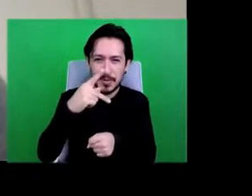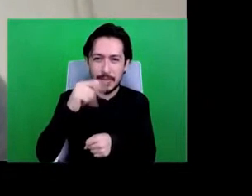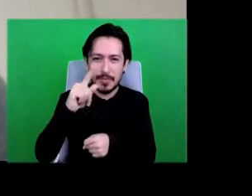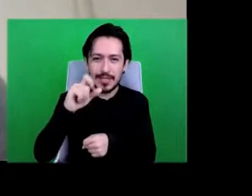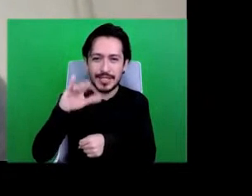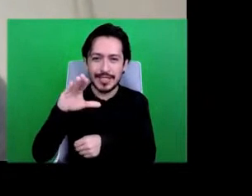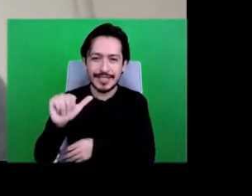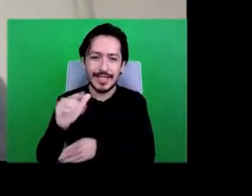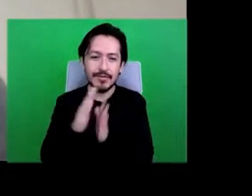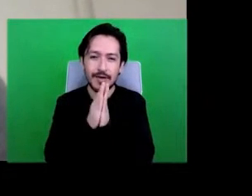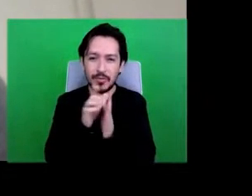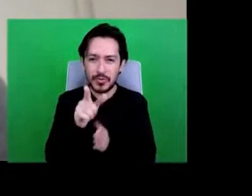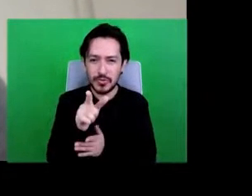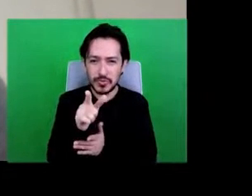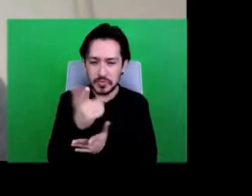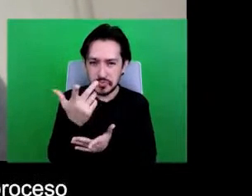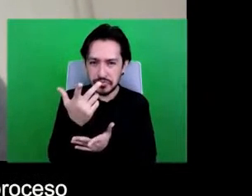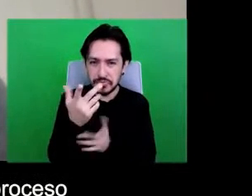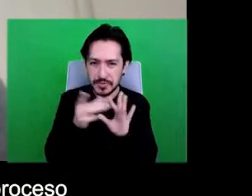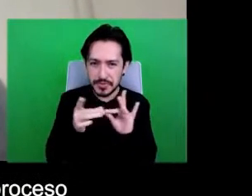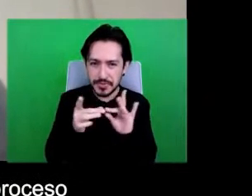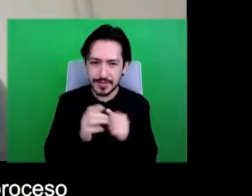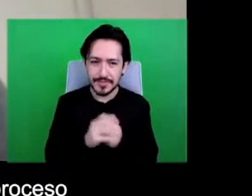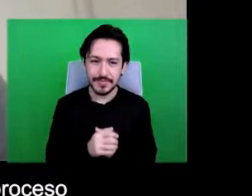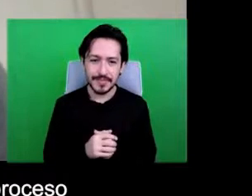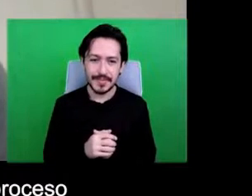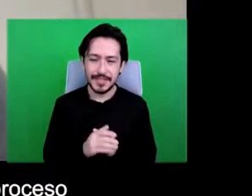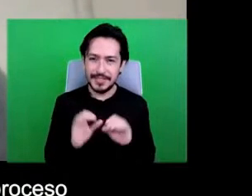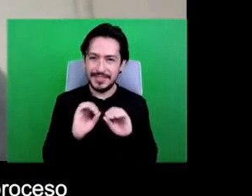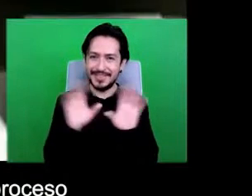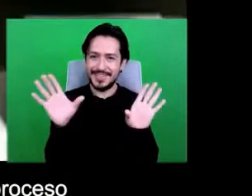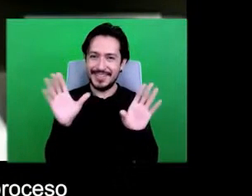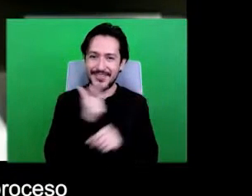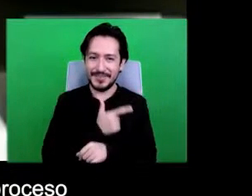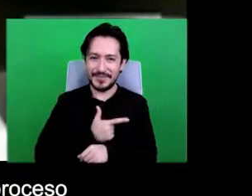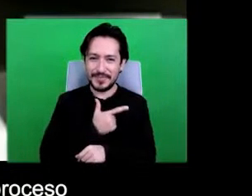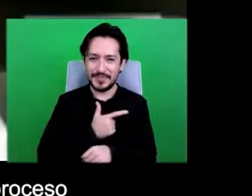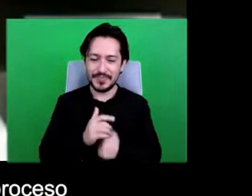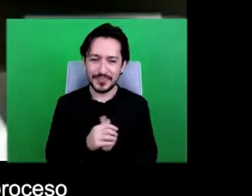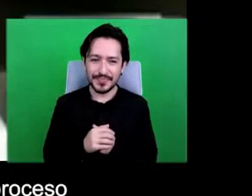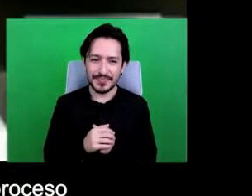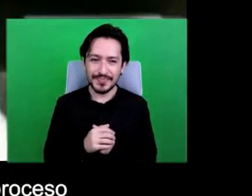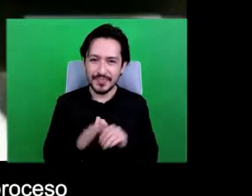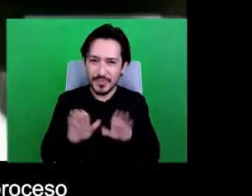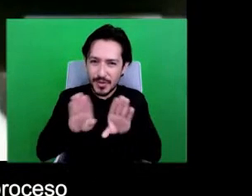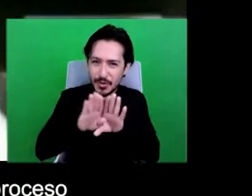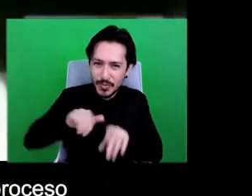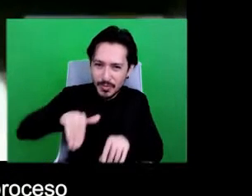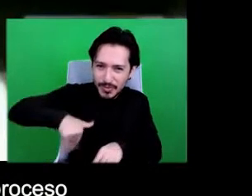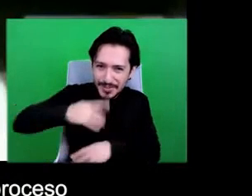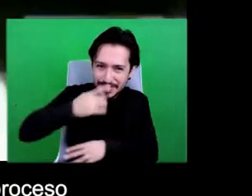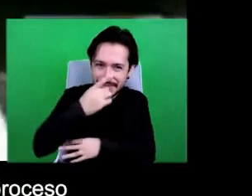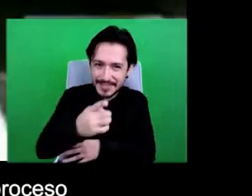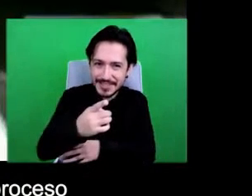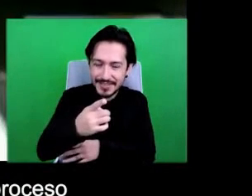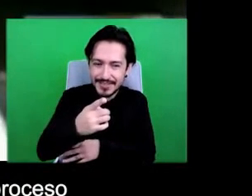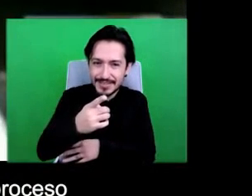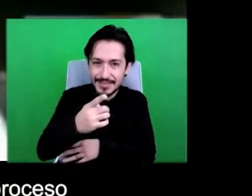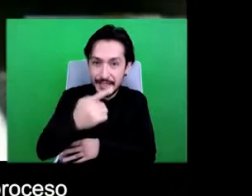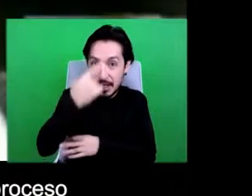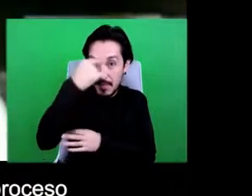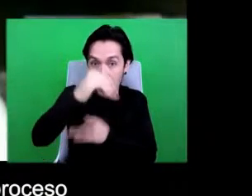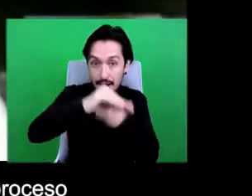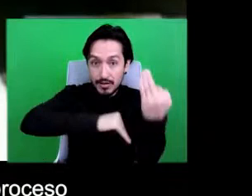empezando a platicar. Con mucho gusto. Bueno, como bien mencionas, fue un proceso nuevo para todos.